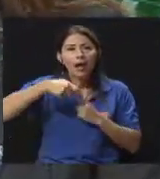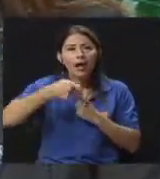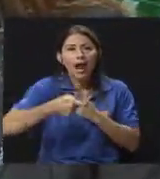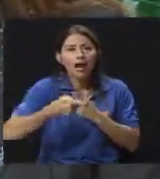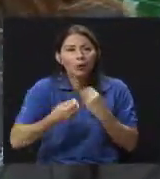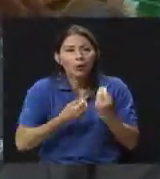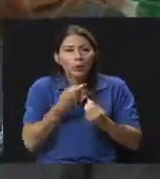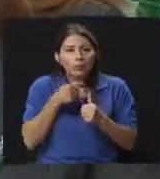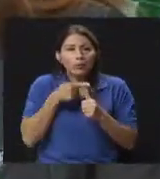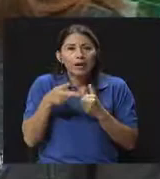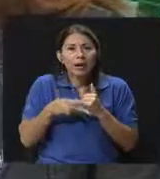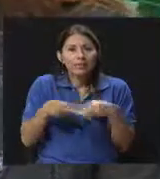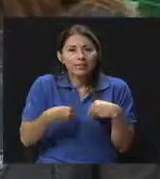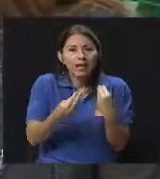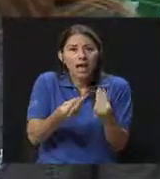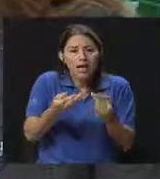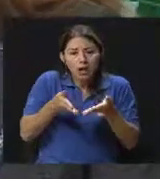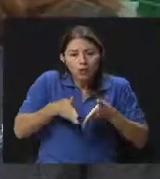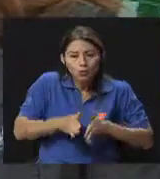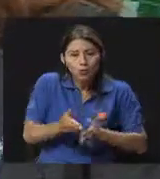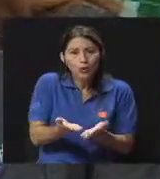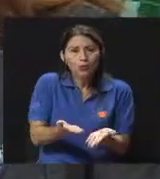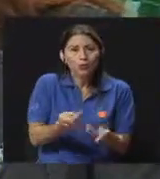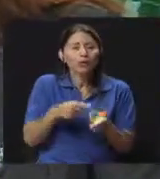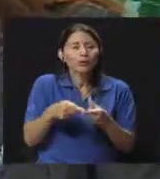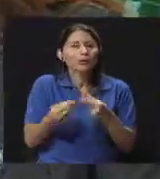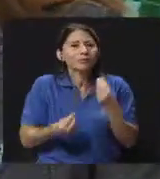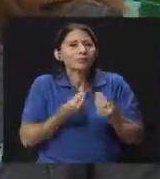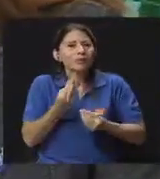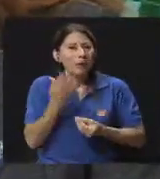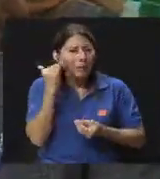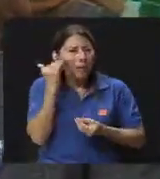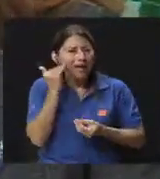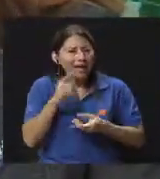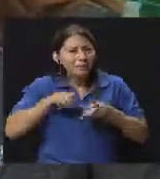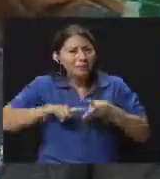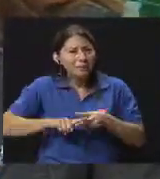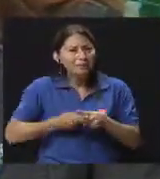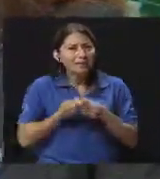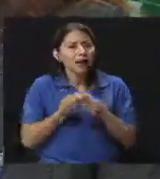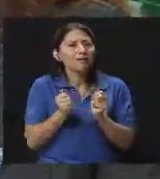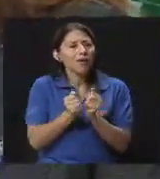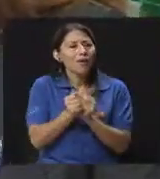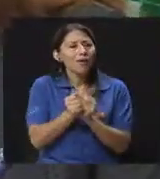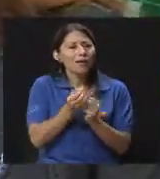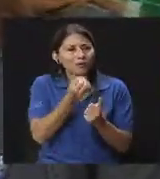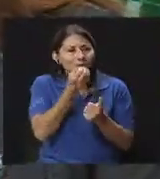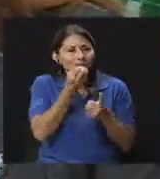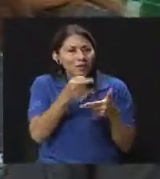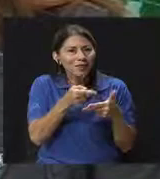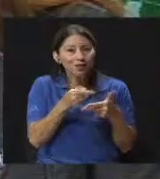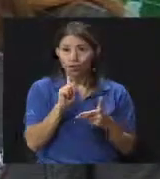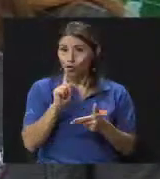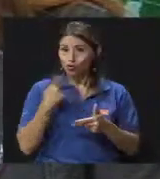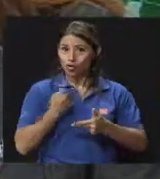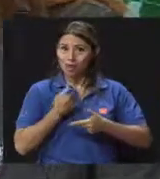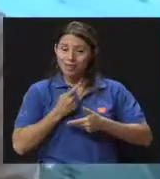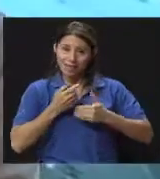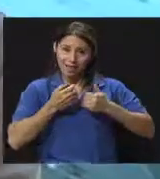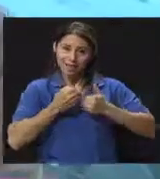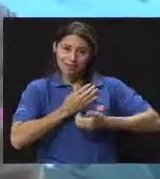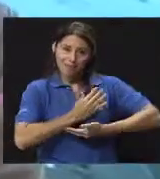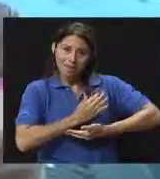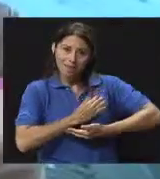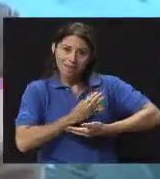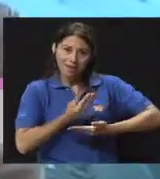sería importante hablar por qué introducir este tipo de alimentos en la dieta de estos niños y niñas, aparte de la leche materna. Claro que sí.